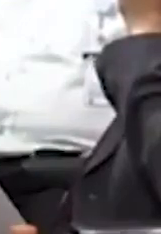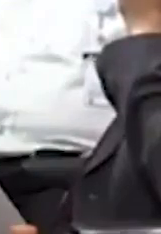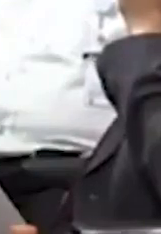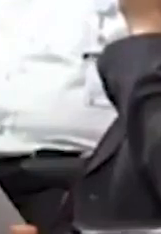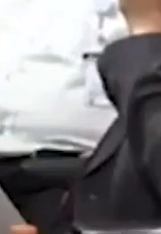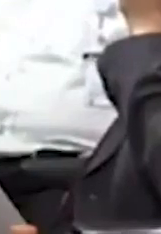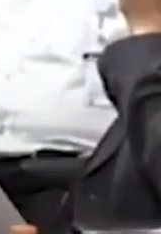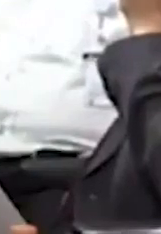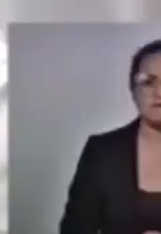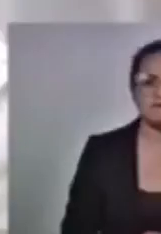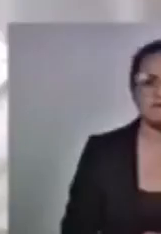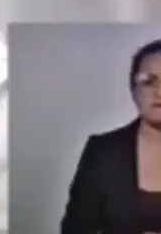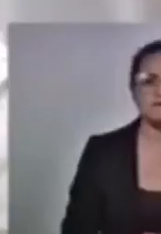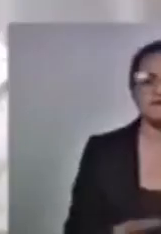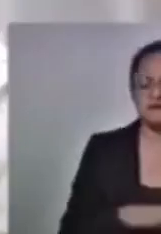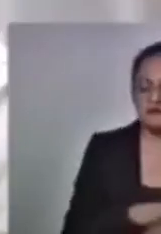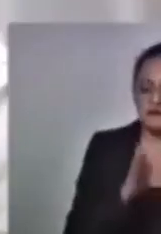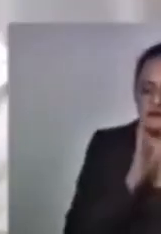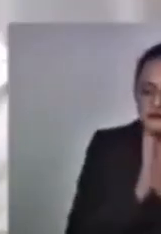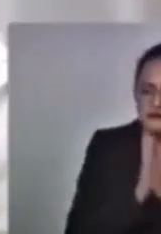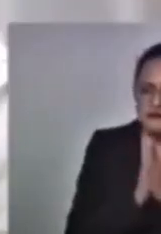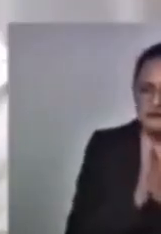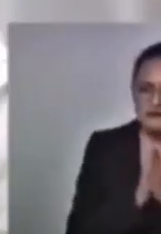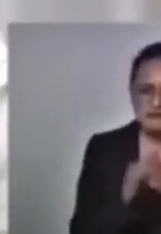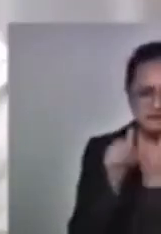Y tú escribe lo que quieras. Por favor,